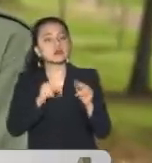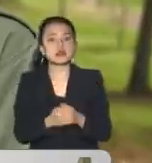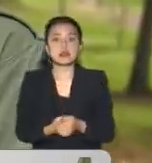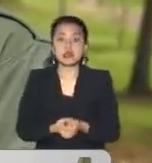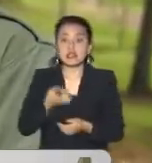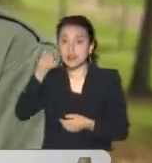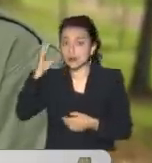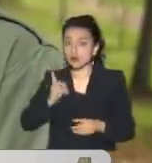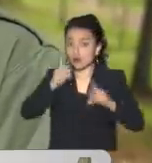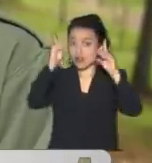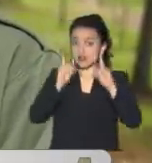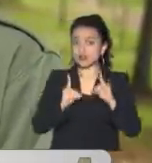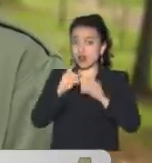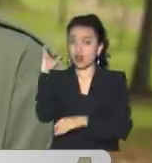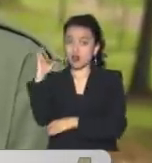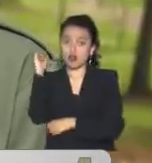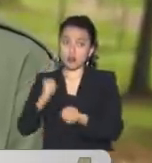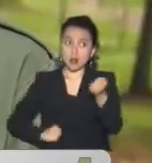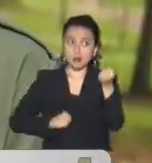tropas ni prestar ningún servicio en ese conflicto